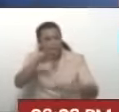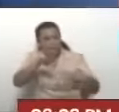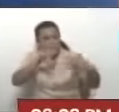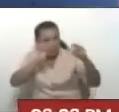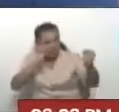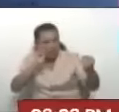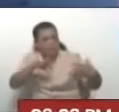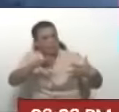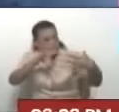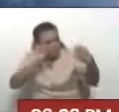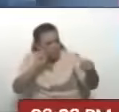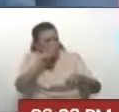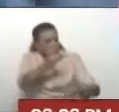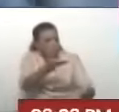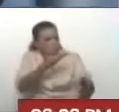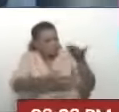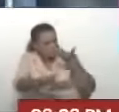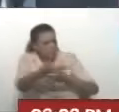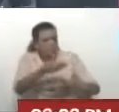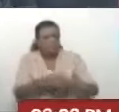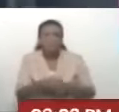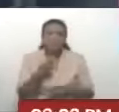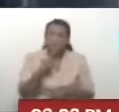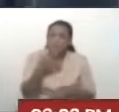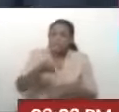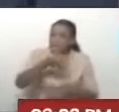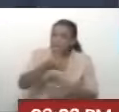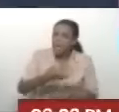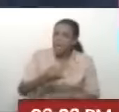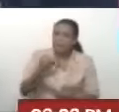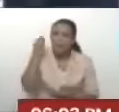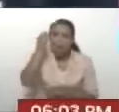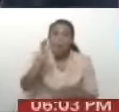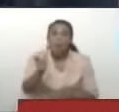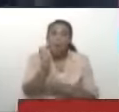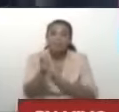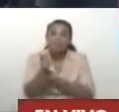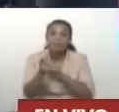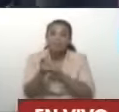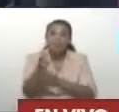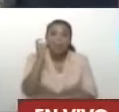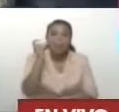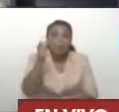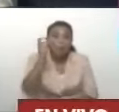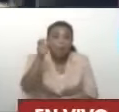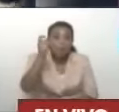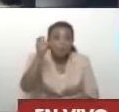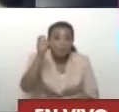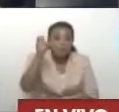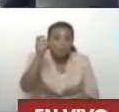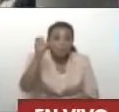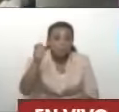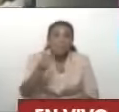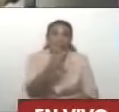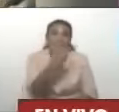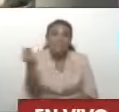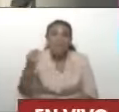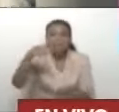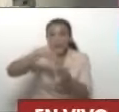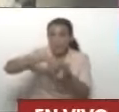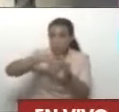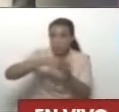nacional. Porque como yo digo, y he dicho siempre, con la Constitución en la mano, hemos tenido 30